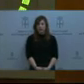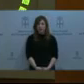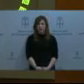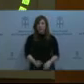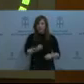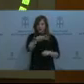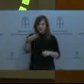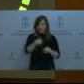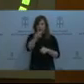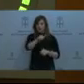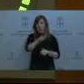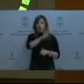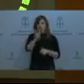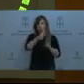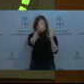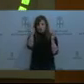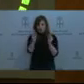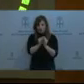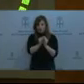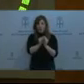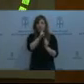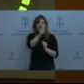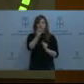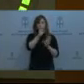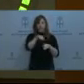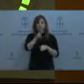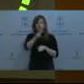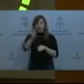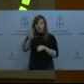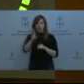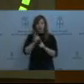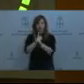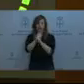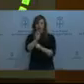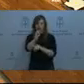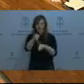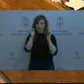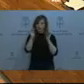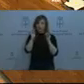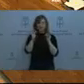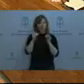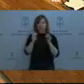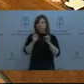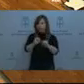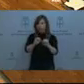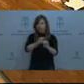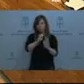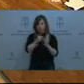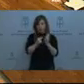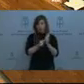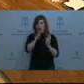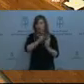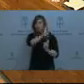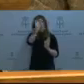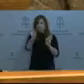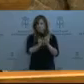¿Resultado? 44 votos emitidos, 20 a favor, 24 en contra y ninguna extensión. Igualmente quedan rechazados. Pasamos al